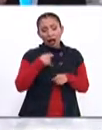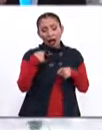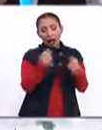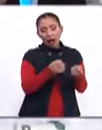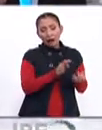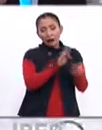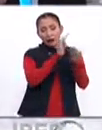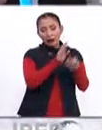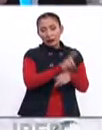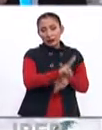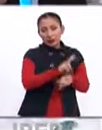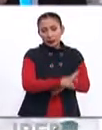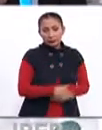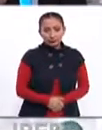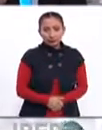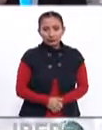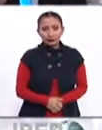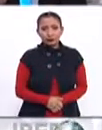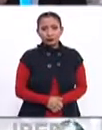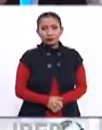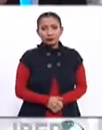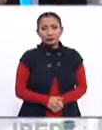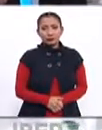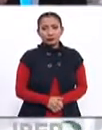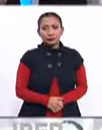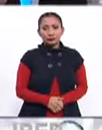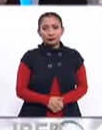acreditado ante dicho país.